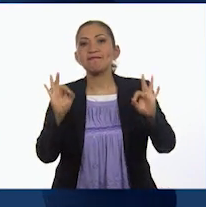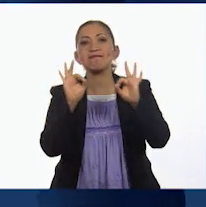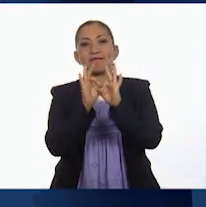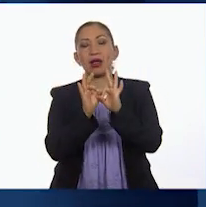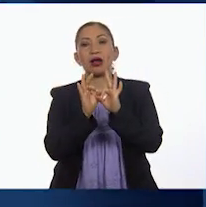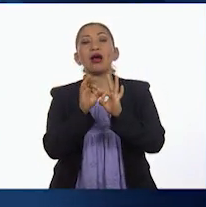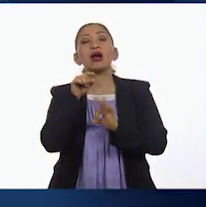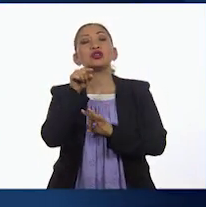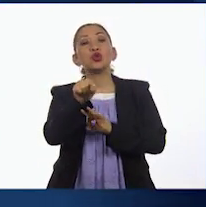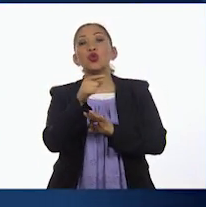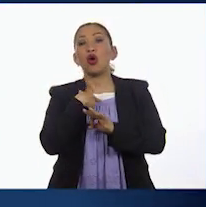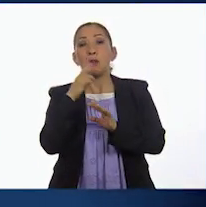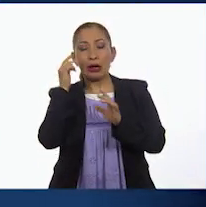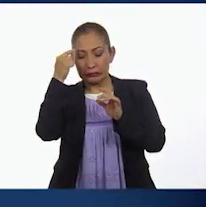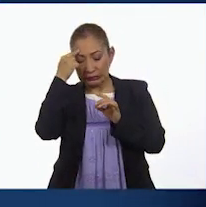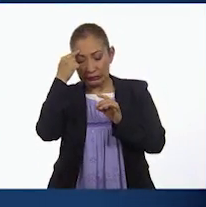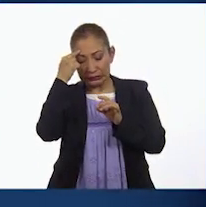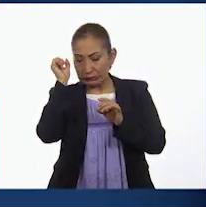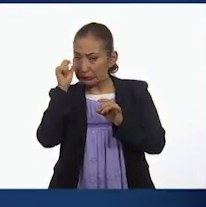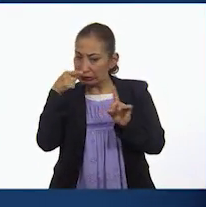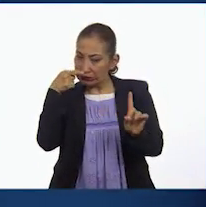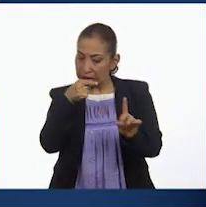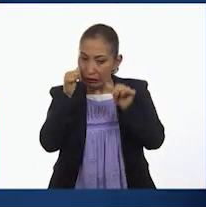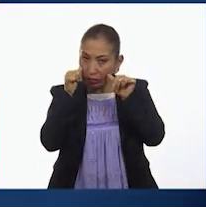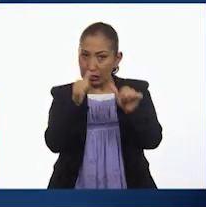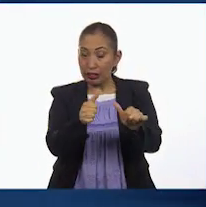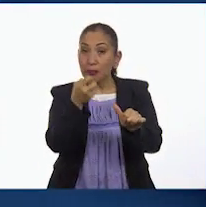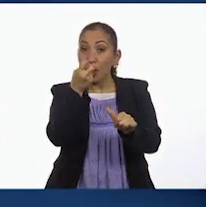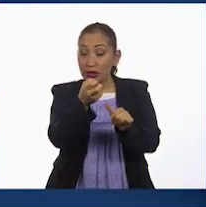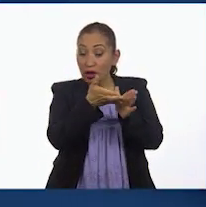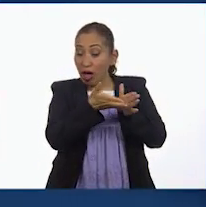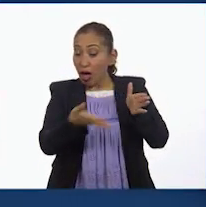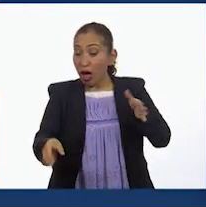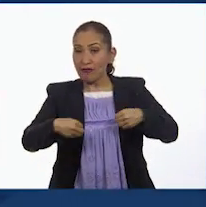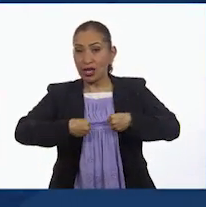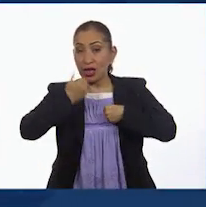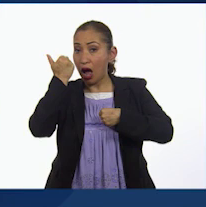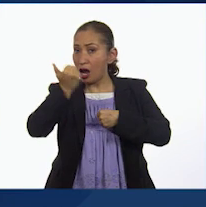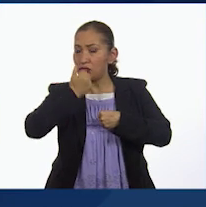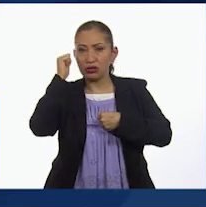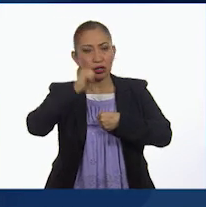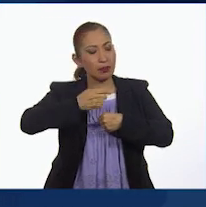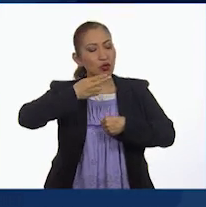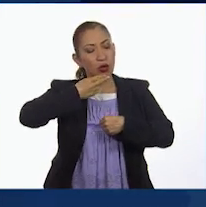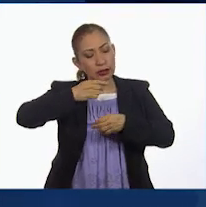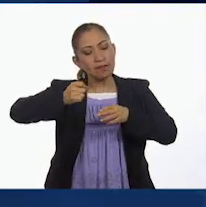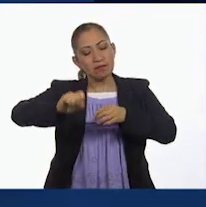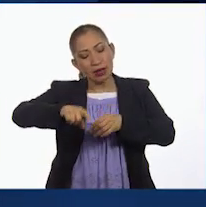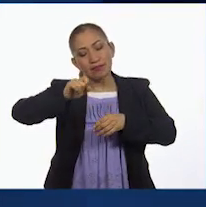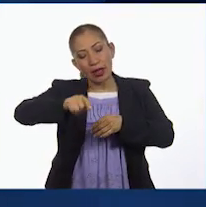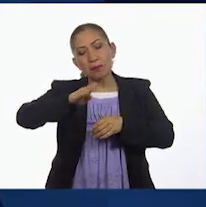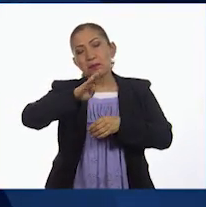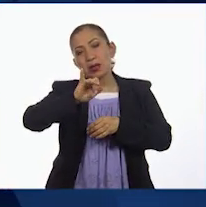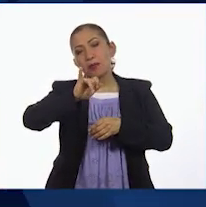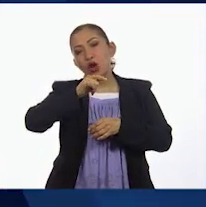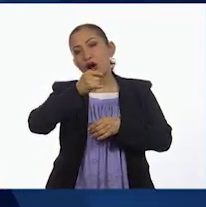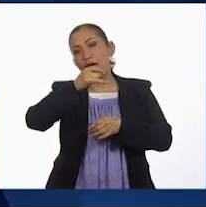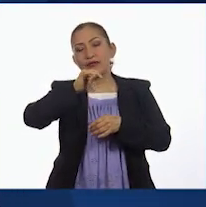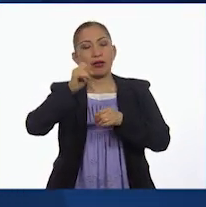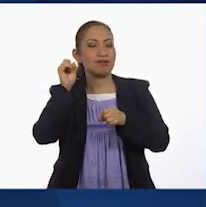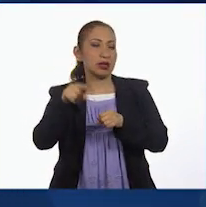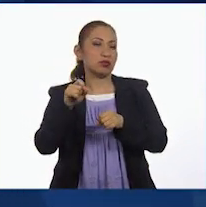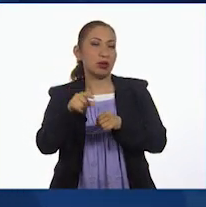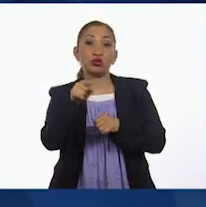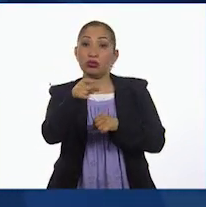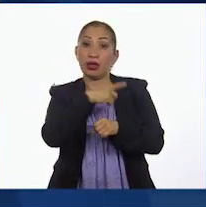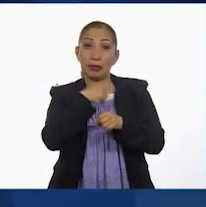importante, María, que lo tengas presente, porque a partir de aquí, de tu vida de estudiante, siempre vas a estar realizando este tipo de trabajos y